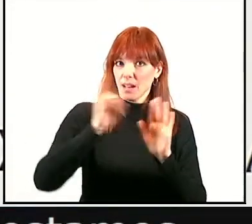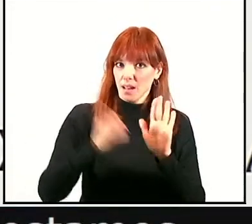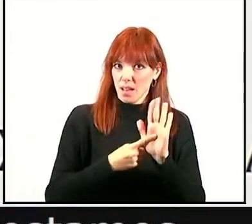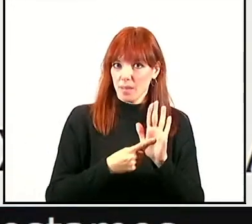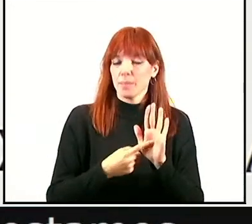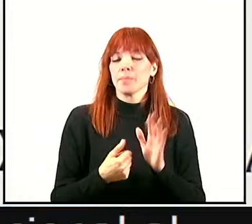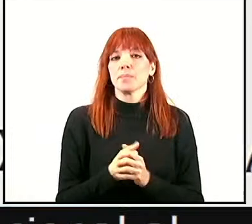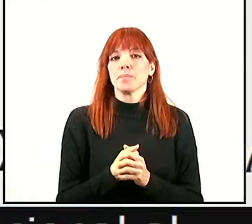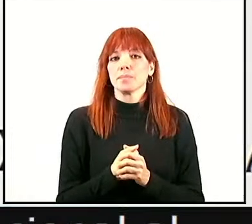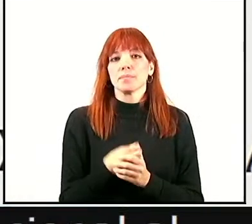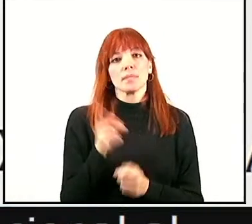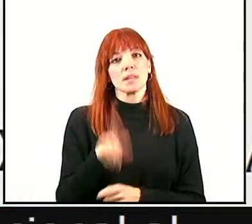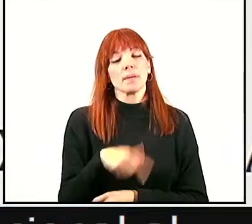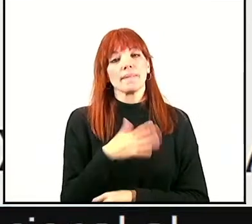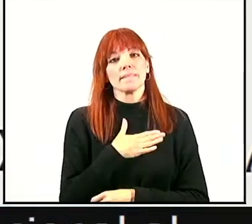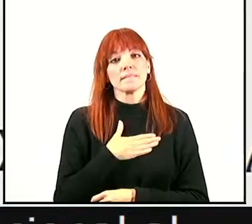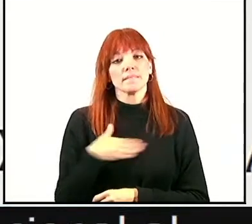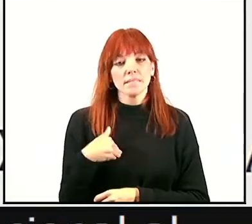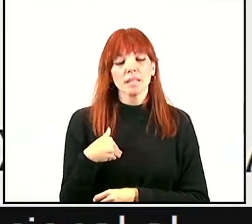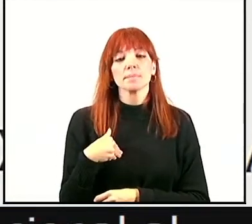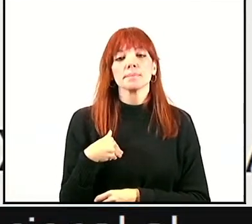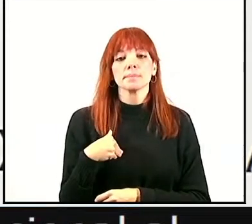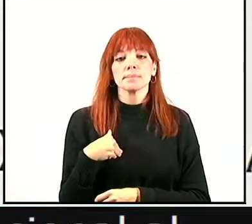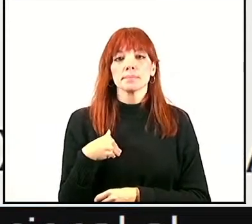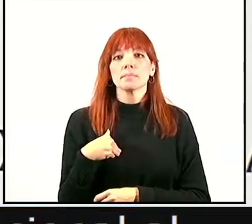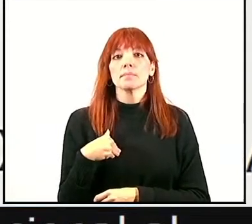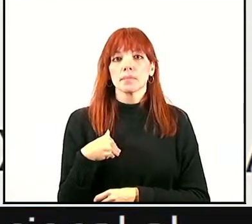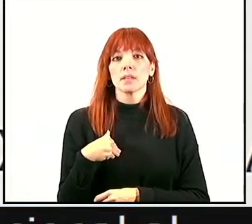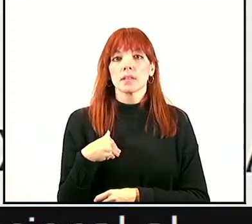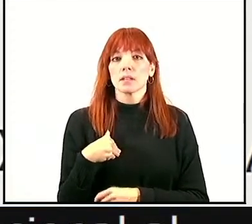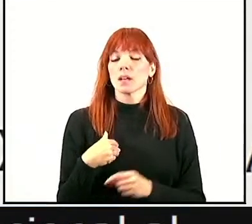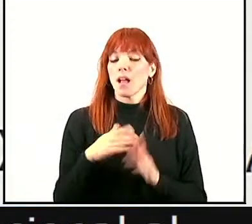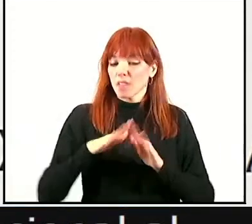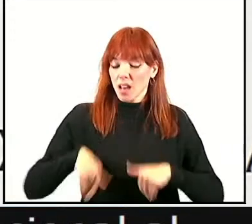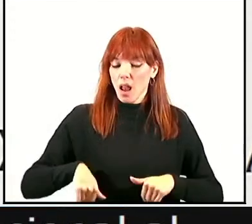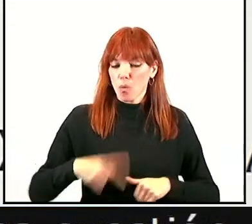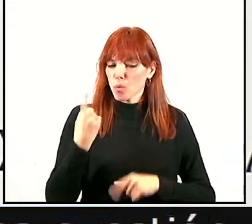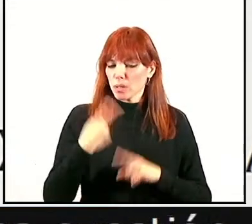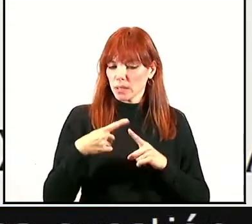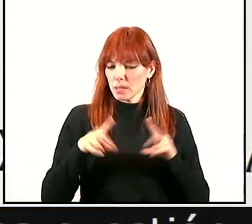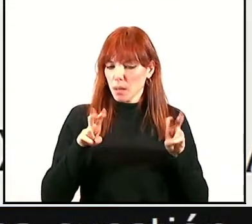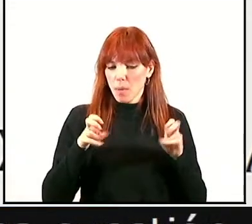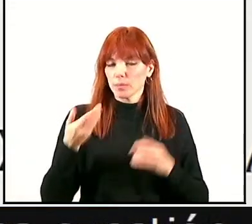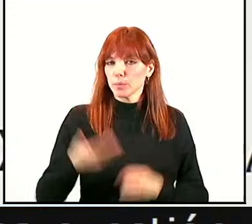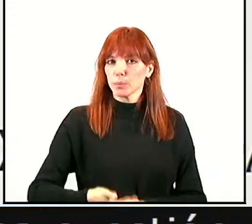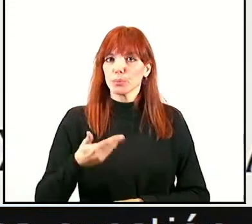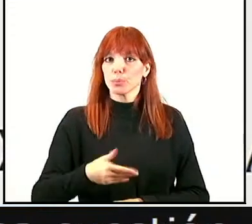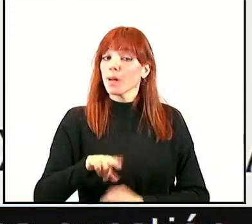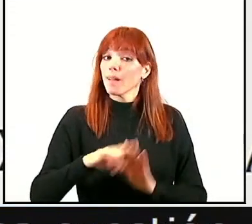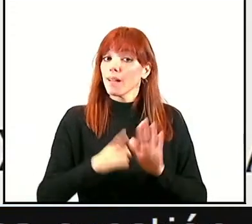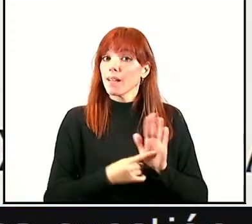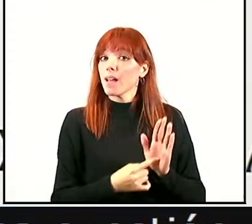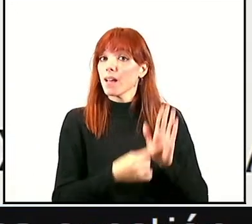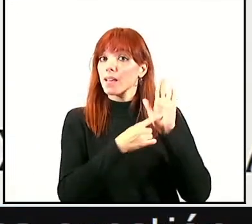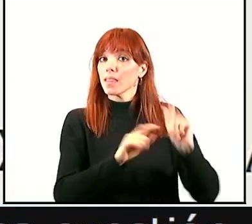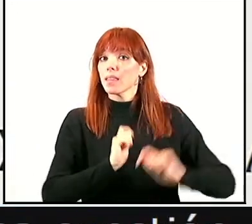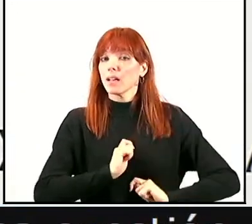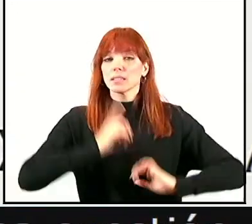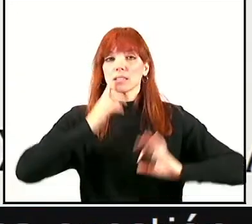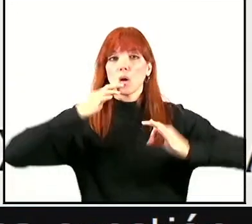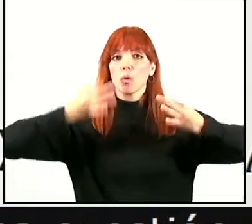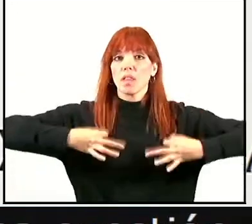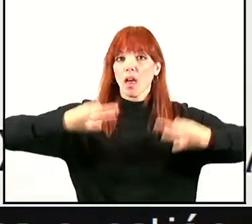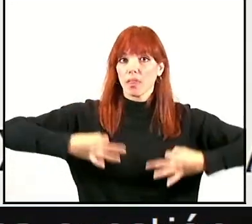desarrollo, y quisiera quedar para el final una cuestión muy importante. Esta ley viene a dar seguridad,